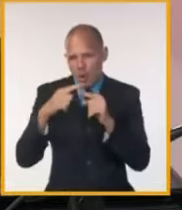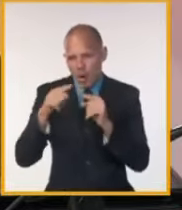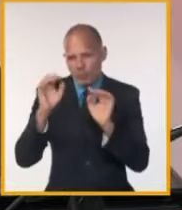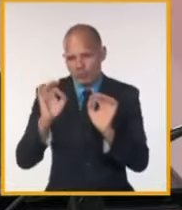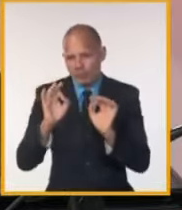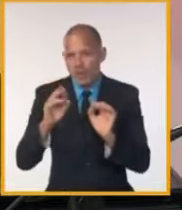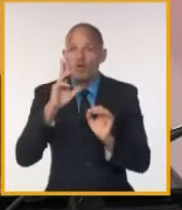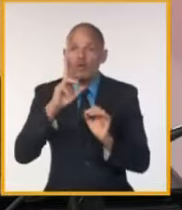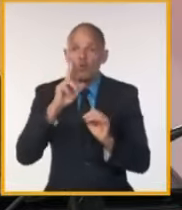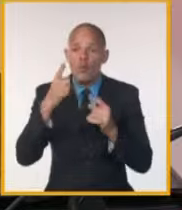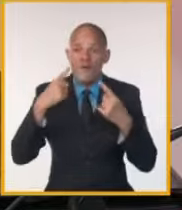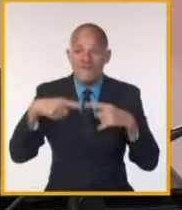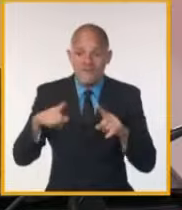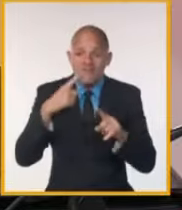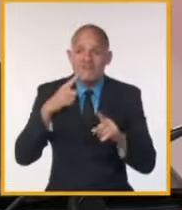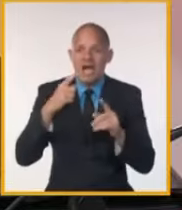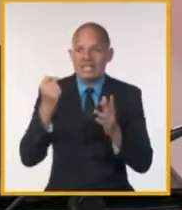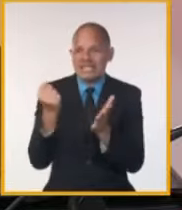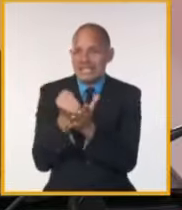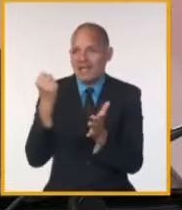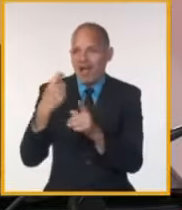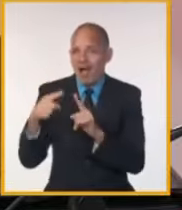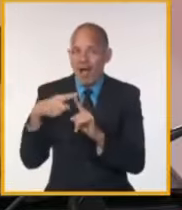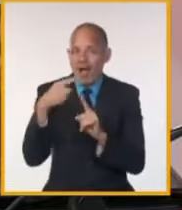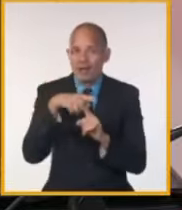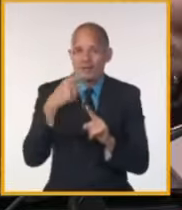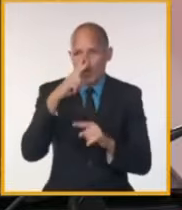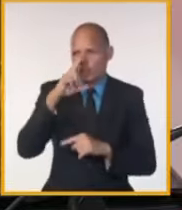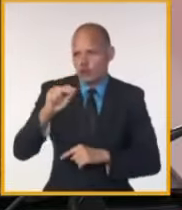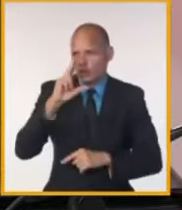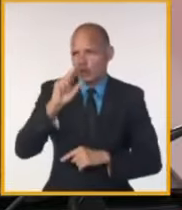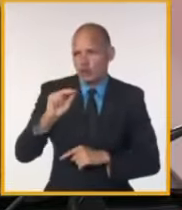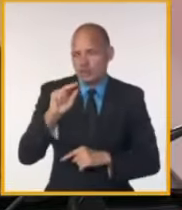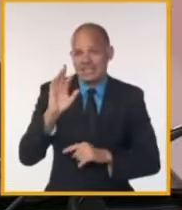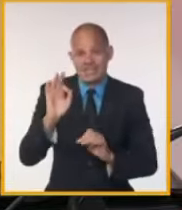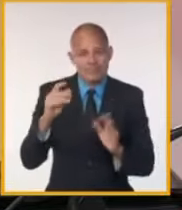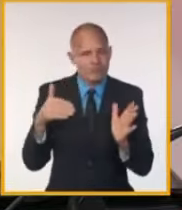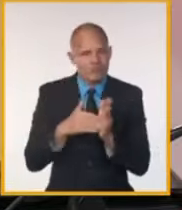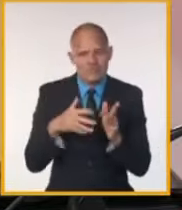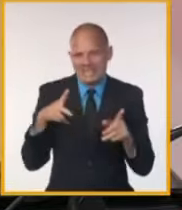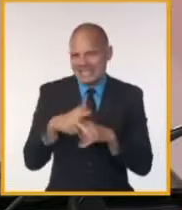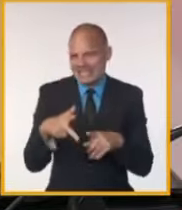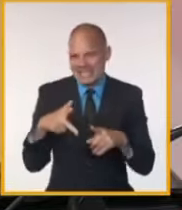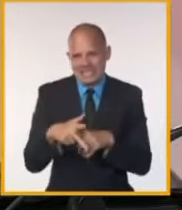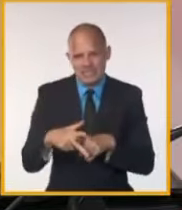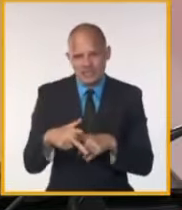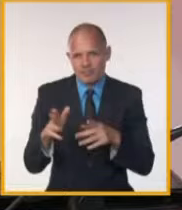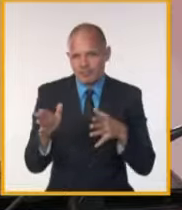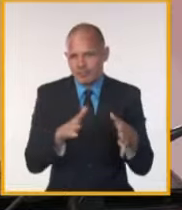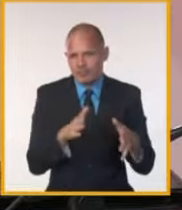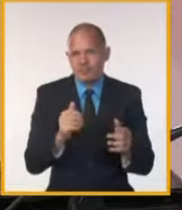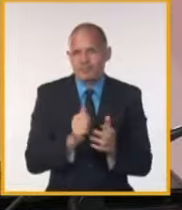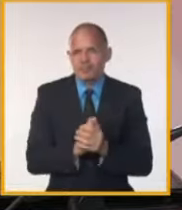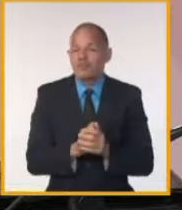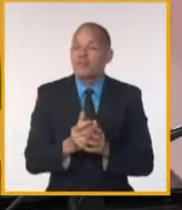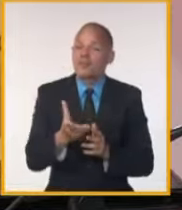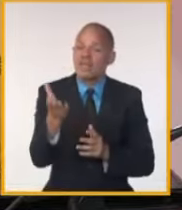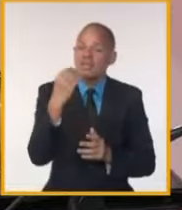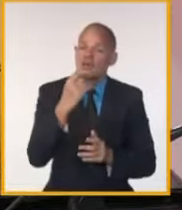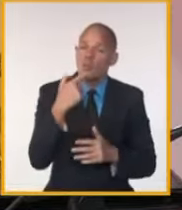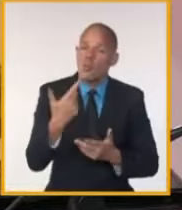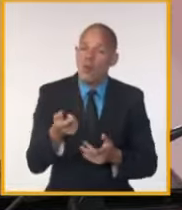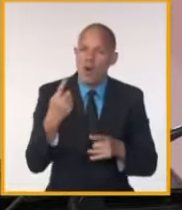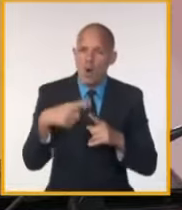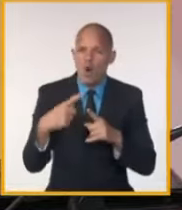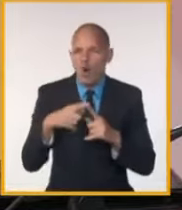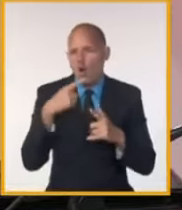de el presidente Luis gimnasio Lula da Silva eh Leonel sobre esta perspectiva de lo que está ocurriendo en la en la región y lo